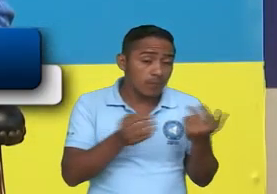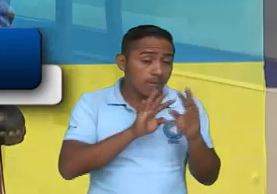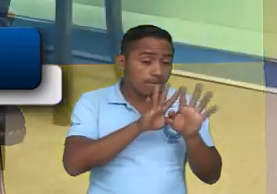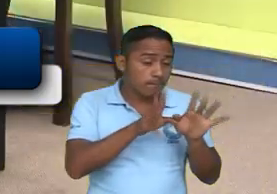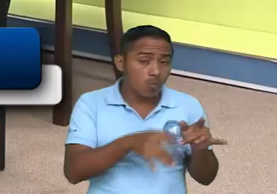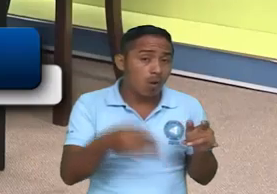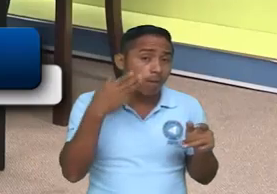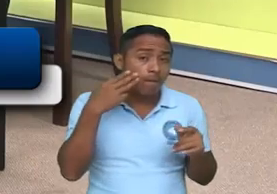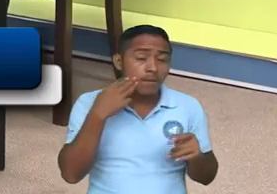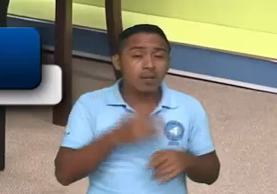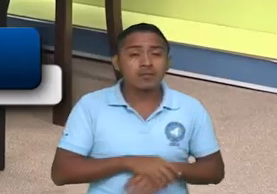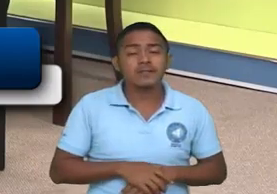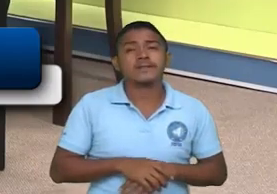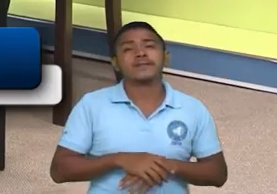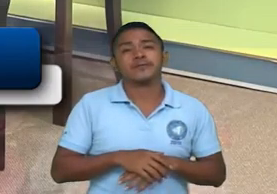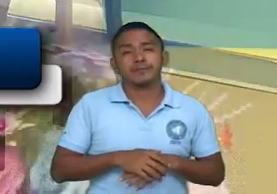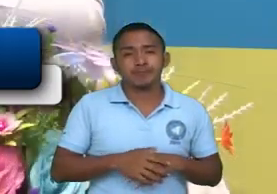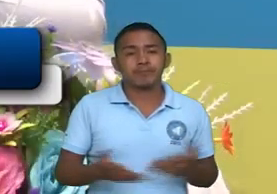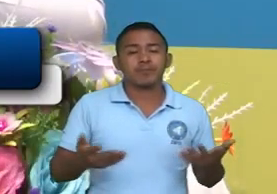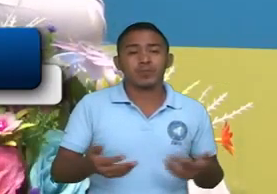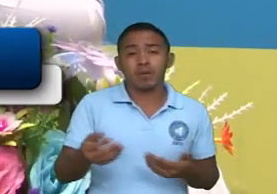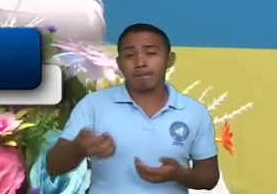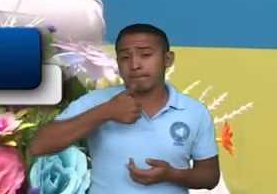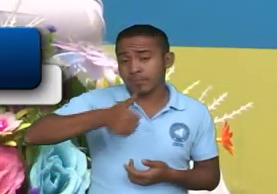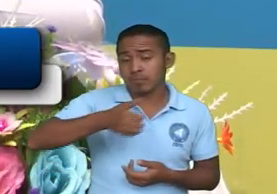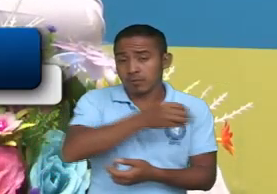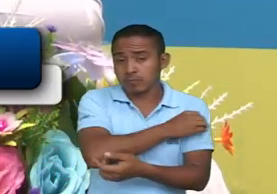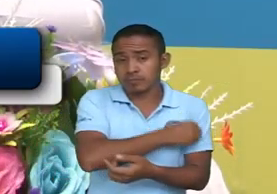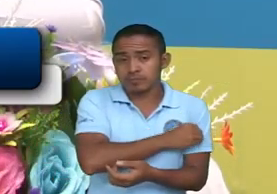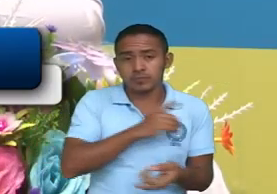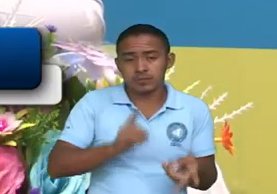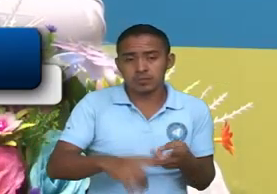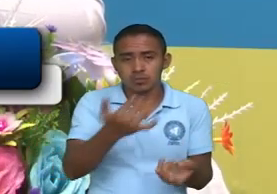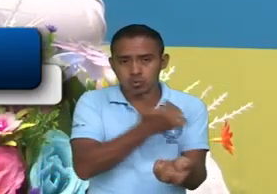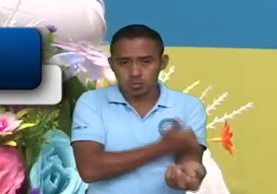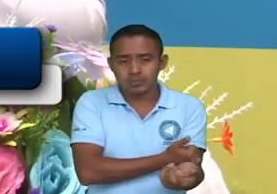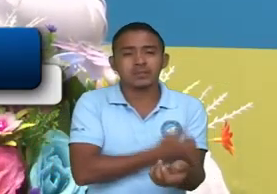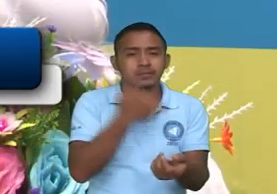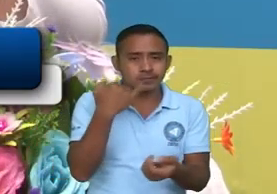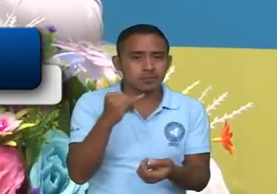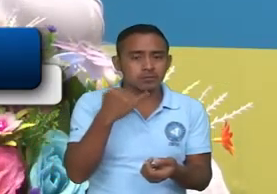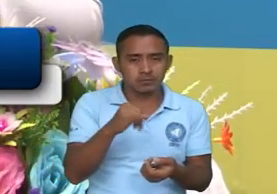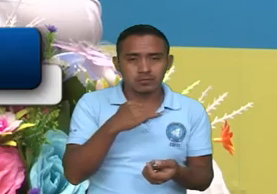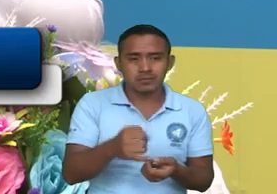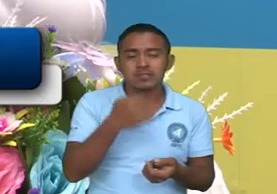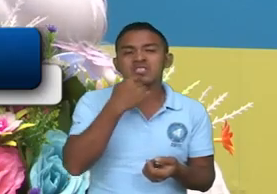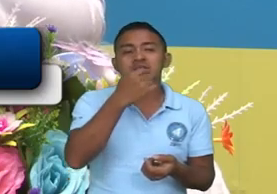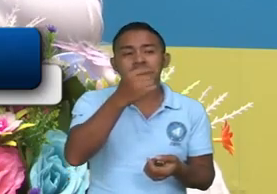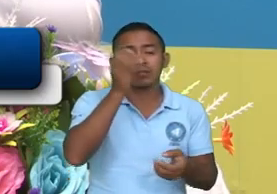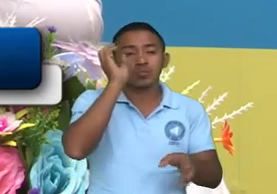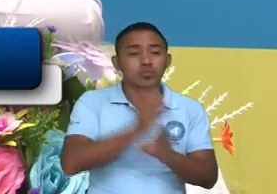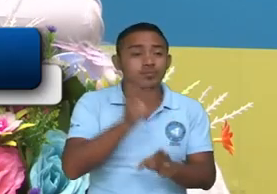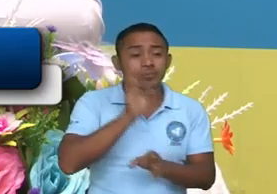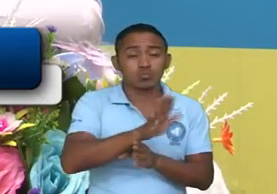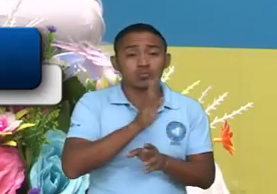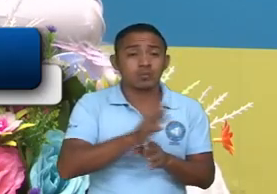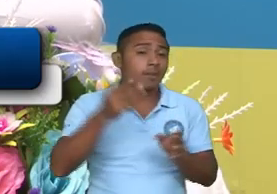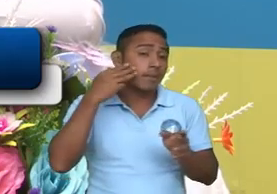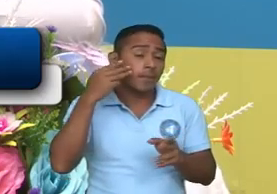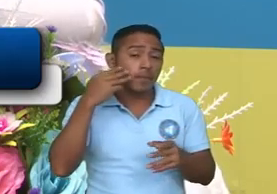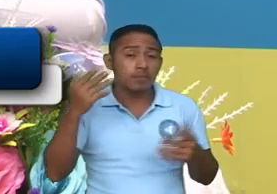que usted mencionaba, me queda la duda, entonces, ¿por qué el hecho de que consuma alcohol o droga, esto se